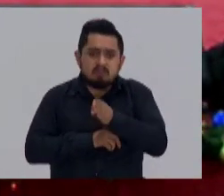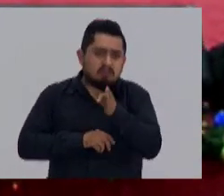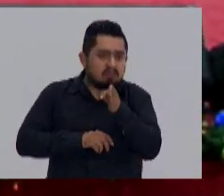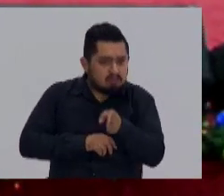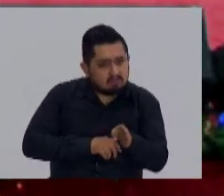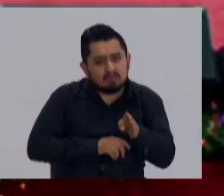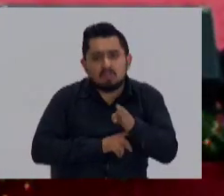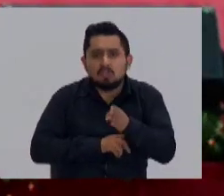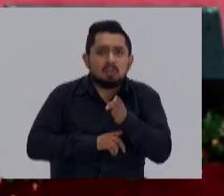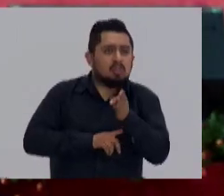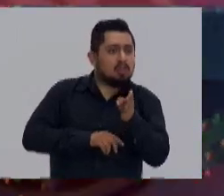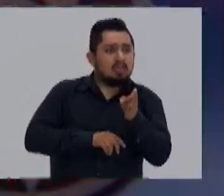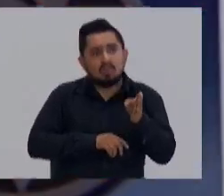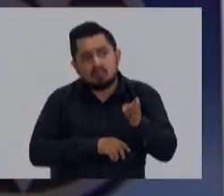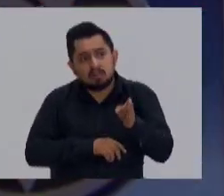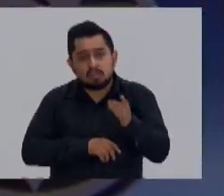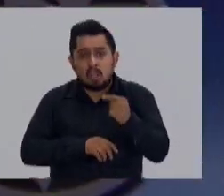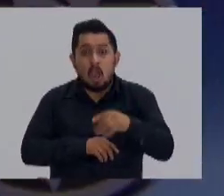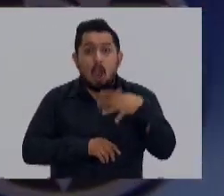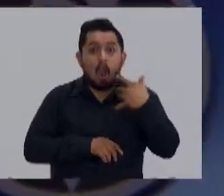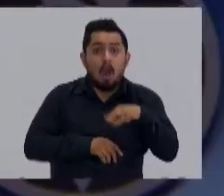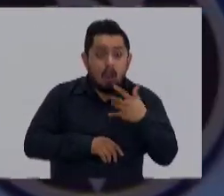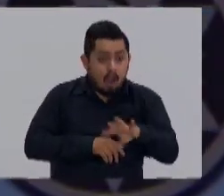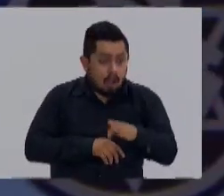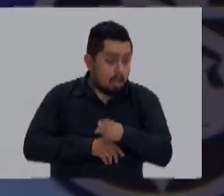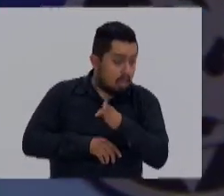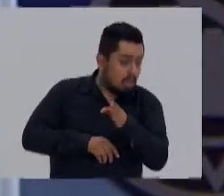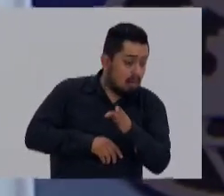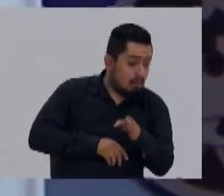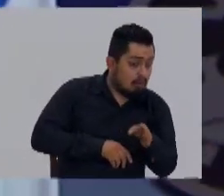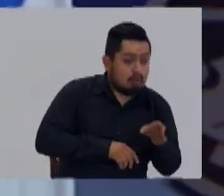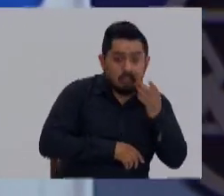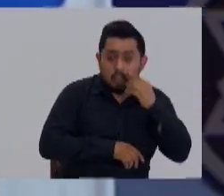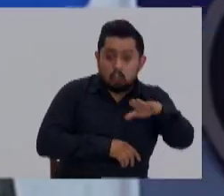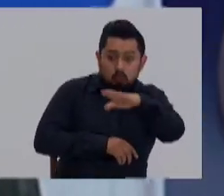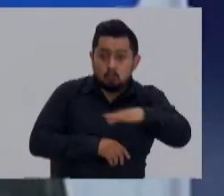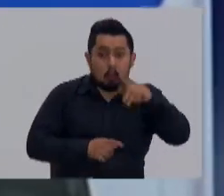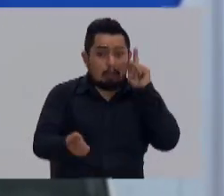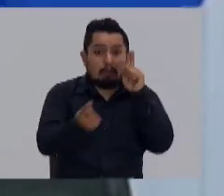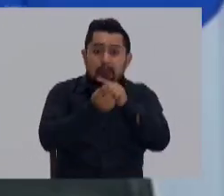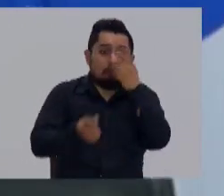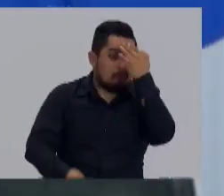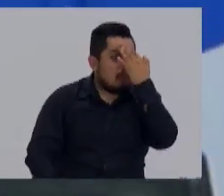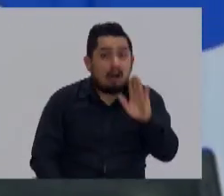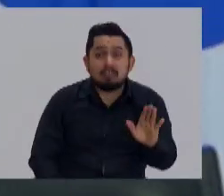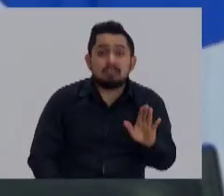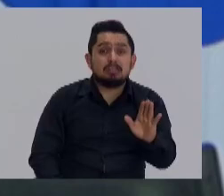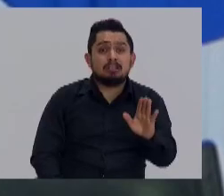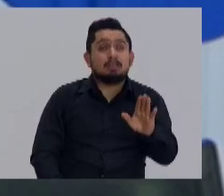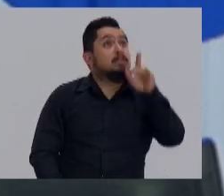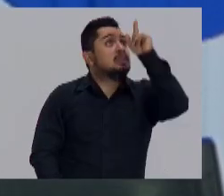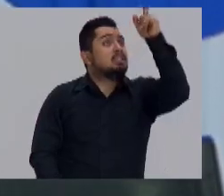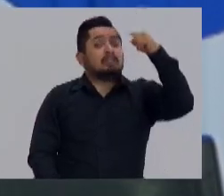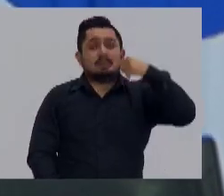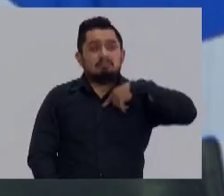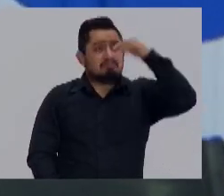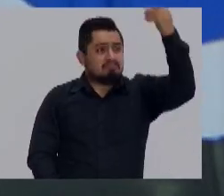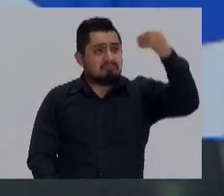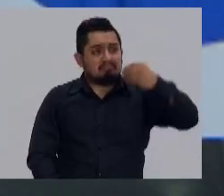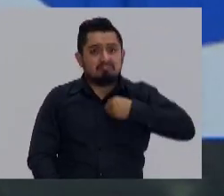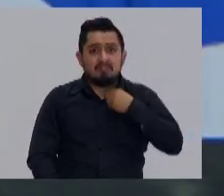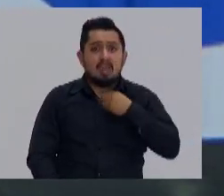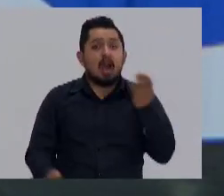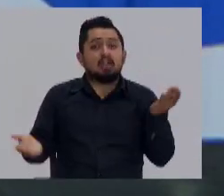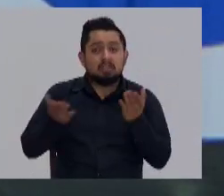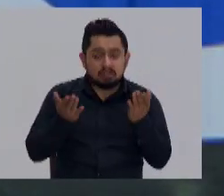caminar. Y yo decía: ay, se va a ir el bus y yo no conozco a dónde me va a ir a dejar, decía yo. Pero Dios se encargaba, nunca me